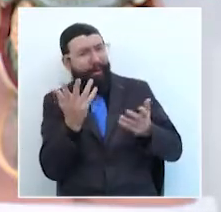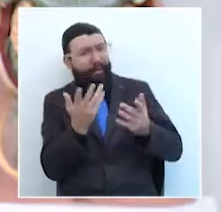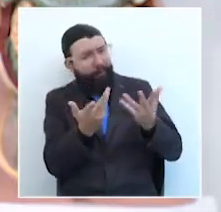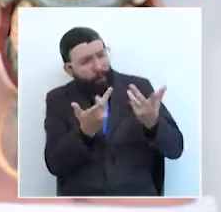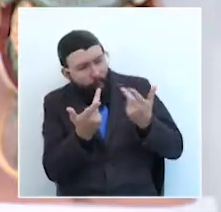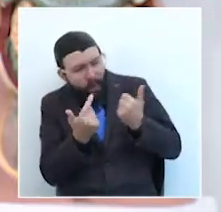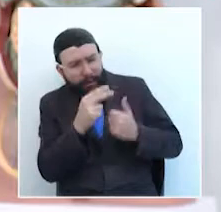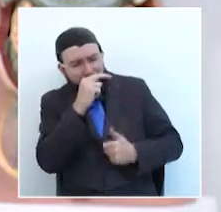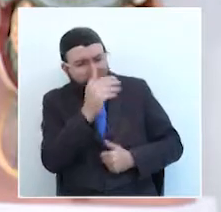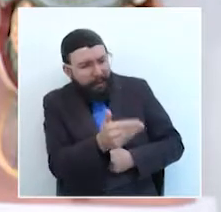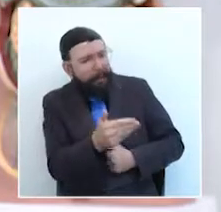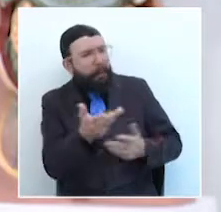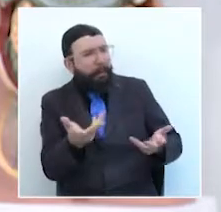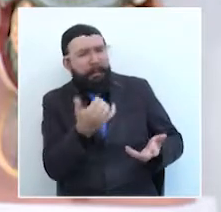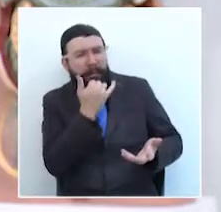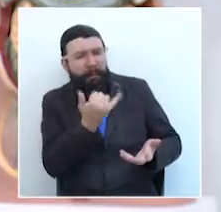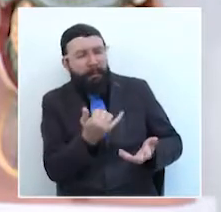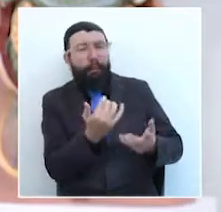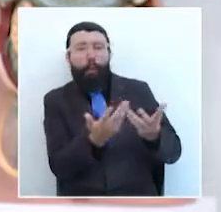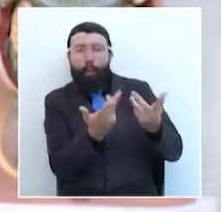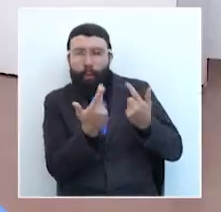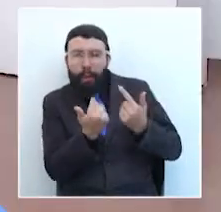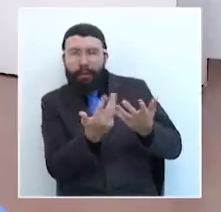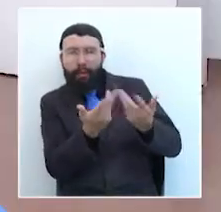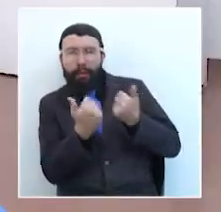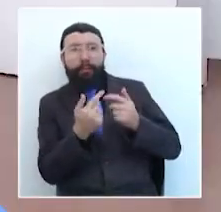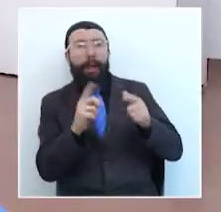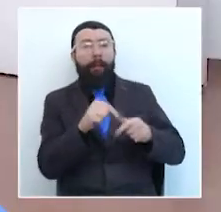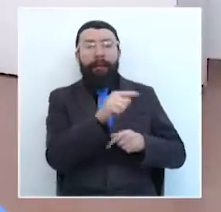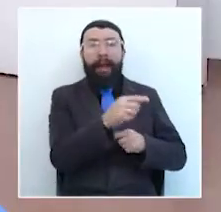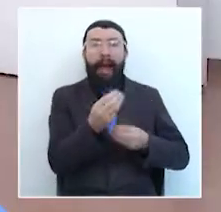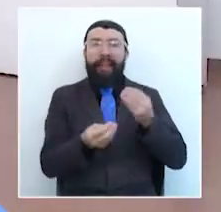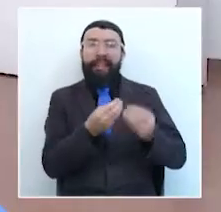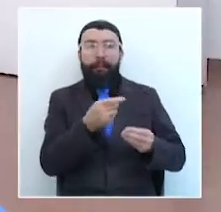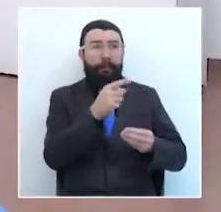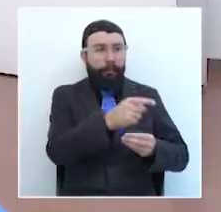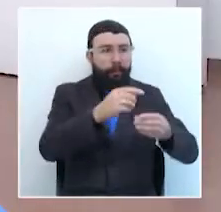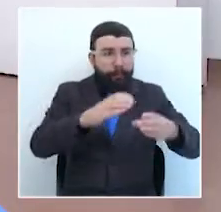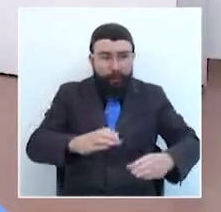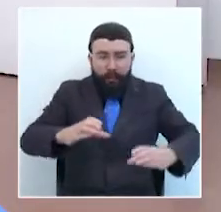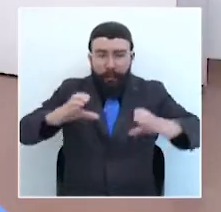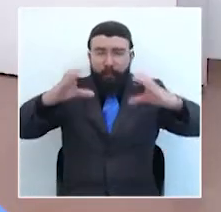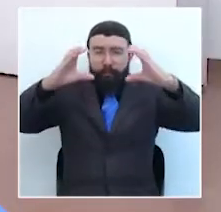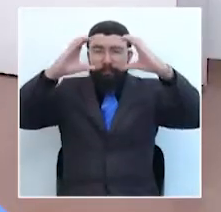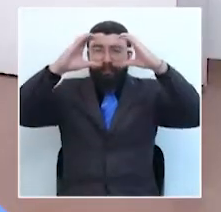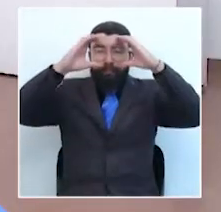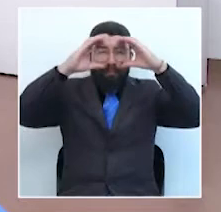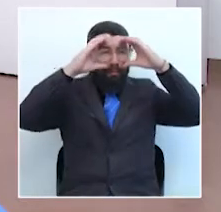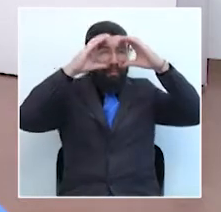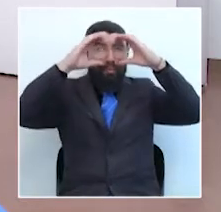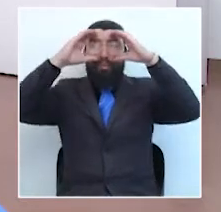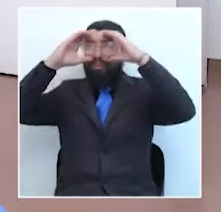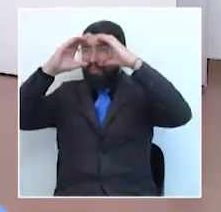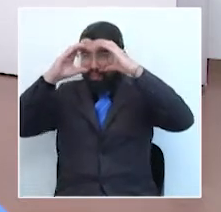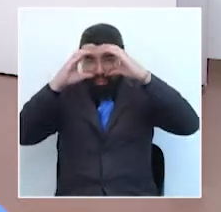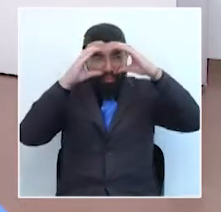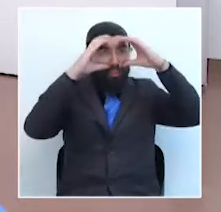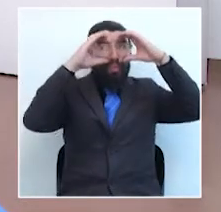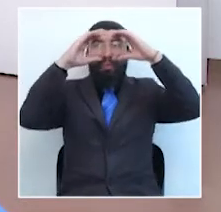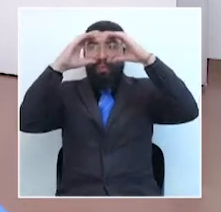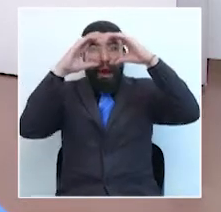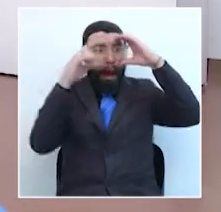también hacemos el tema de la realidad virtual iván que es algo súper novedoso lo que quería preguntar es para que